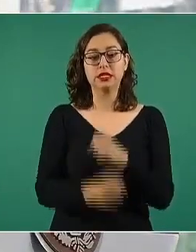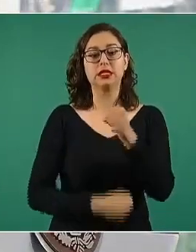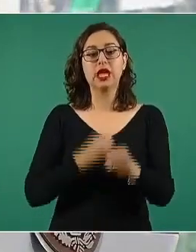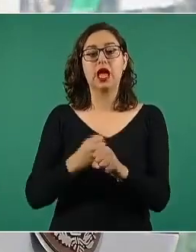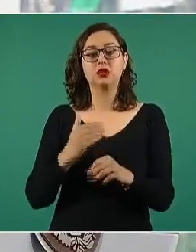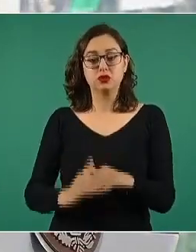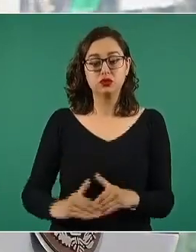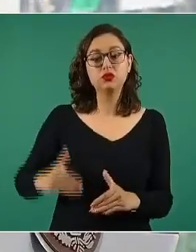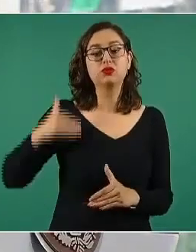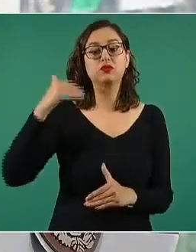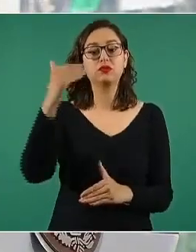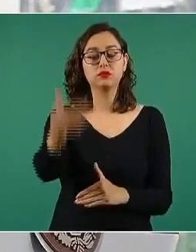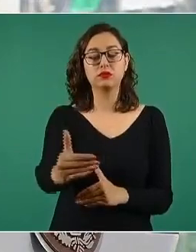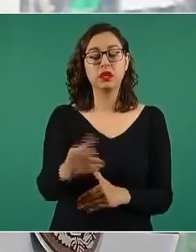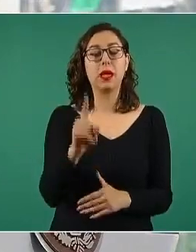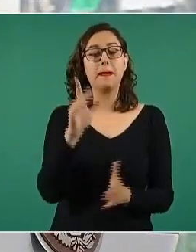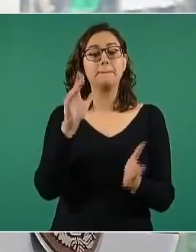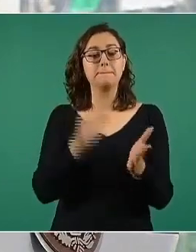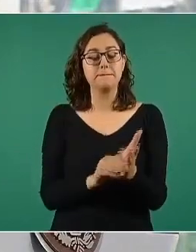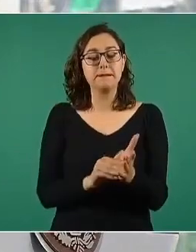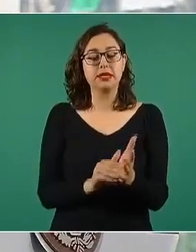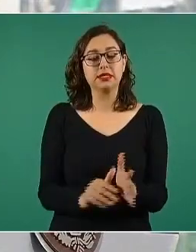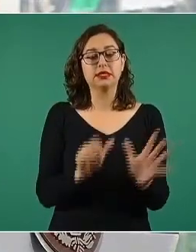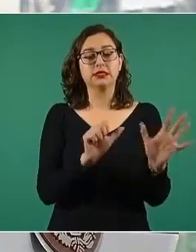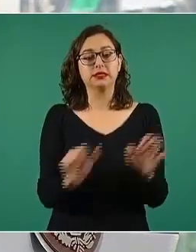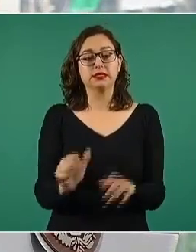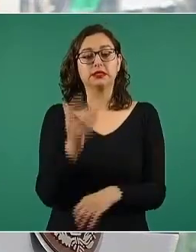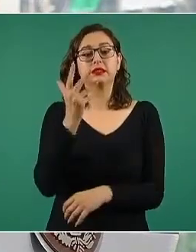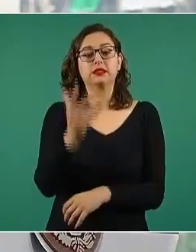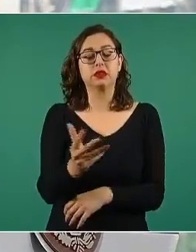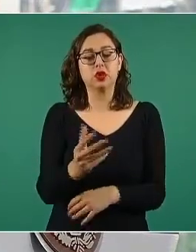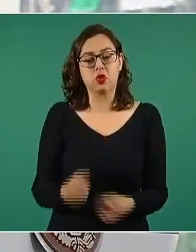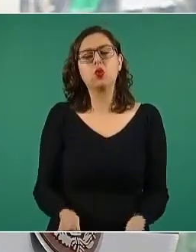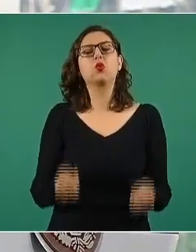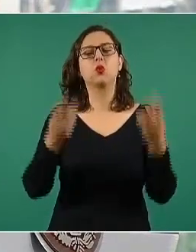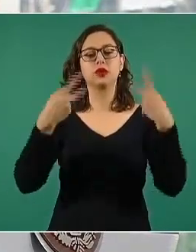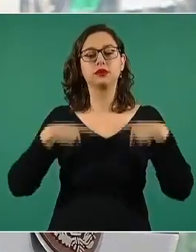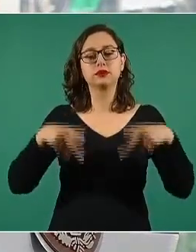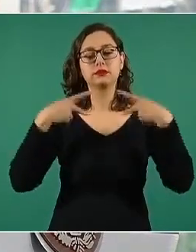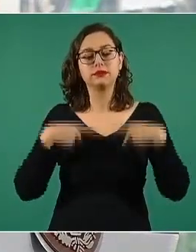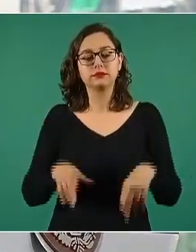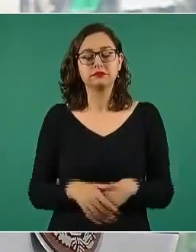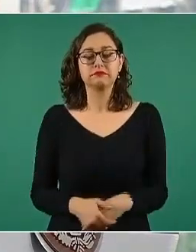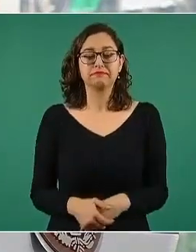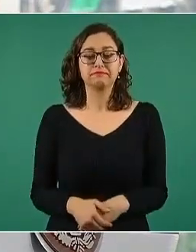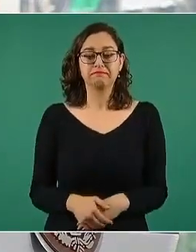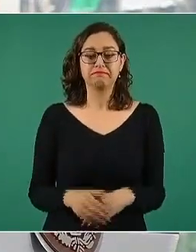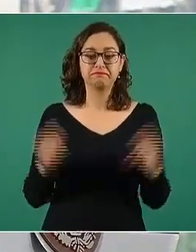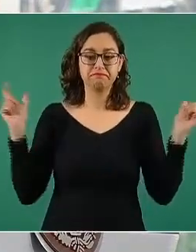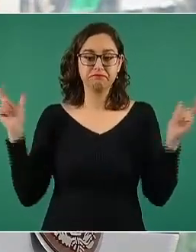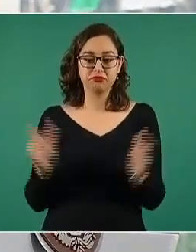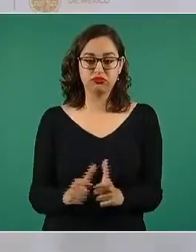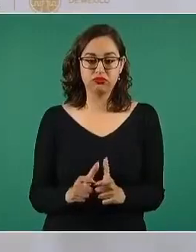después, en 1605, la población apenas llegaba a